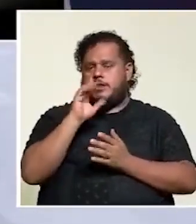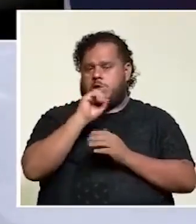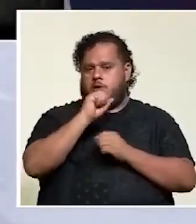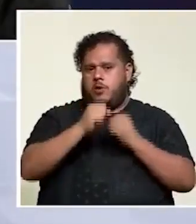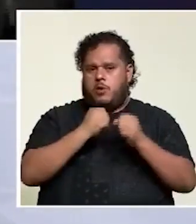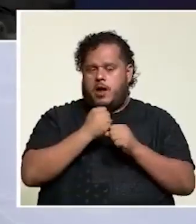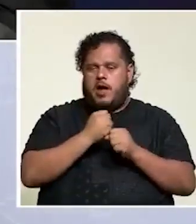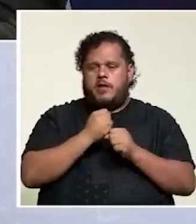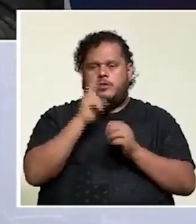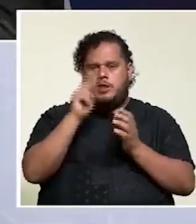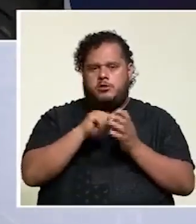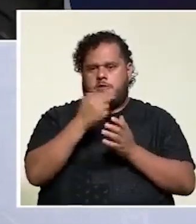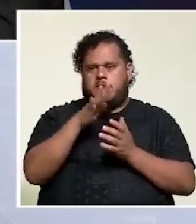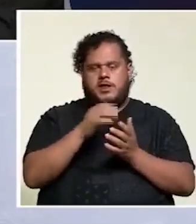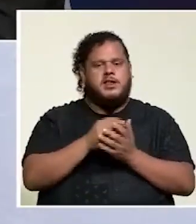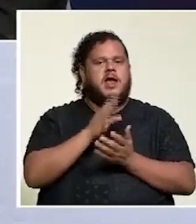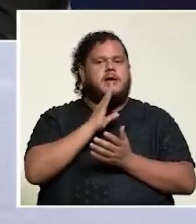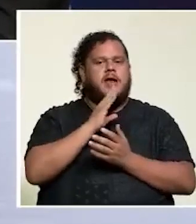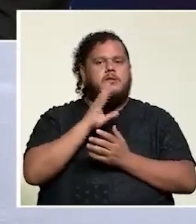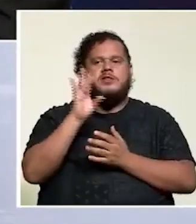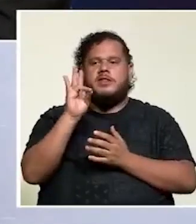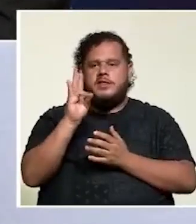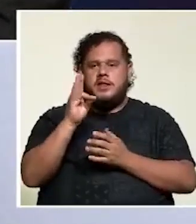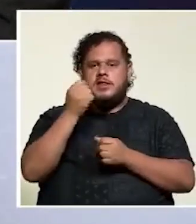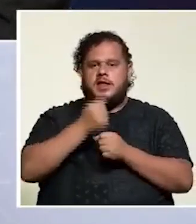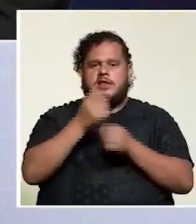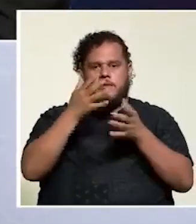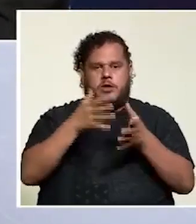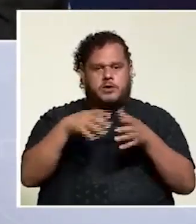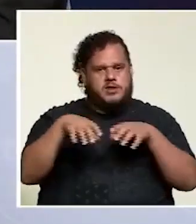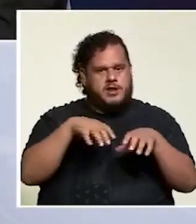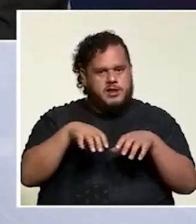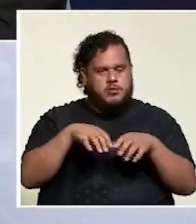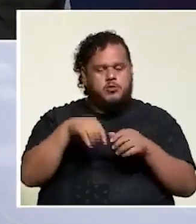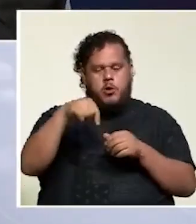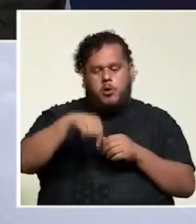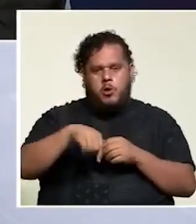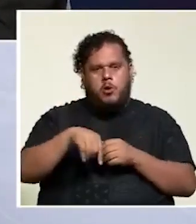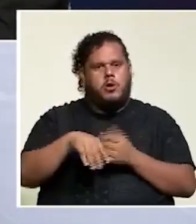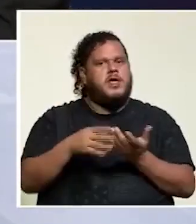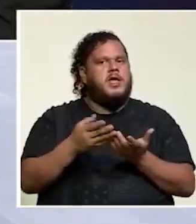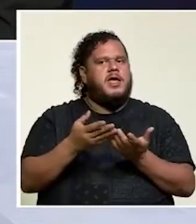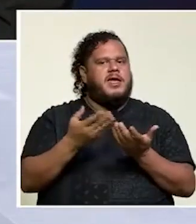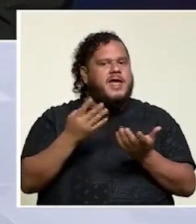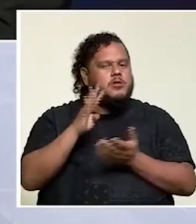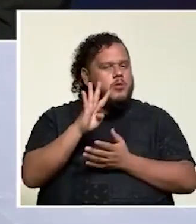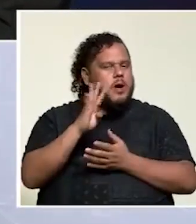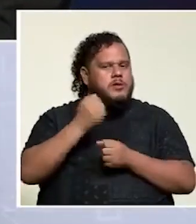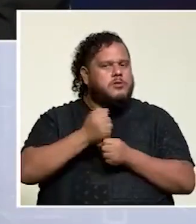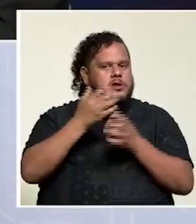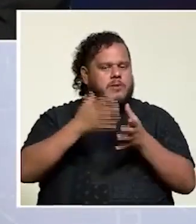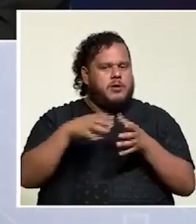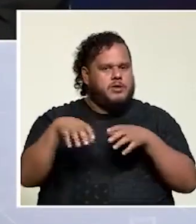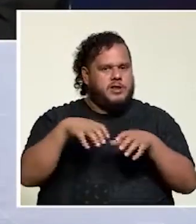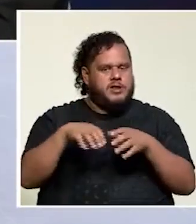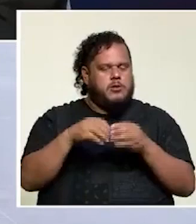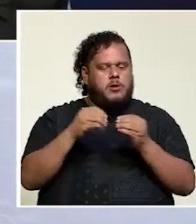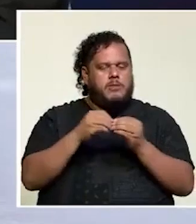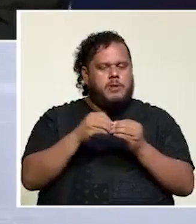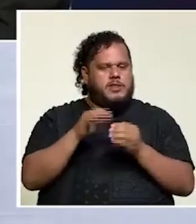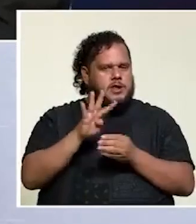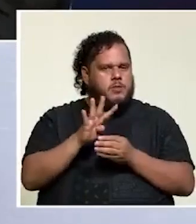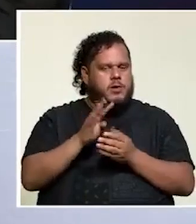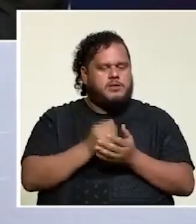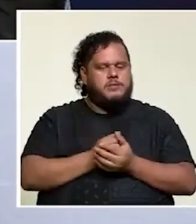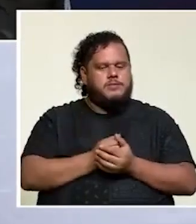6 años, en el 2015, hablábamos de 7 trabajadores activos. Hoy andamos por 4 trabajadores activos, un poquito más de 4